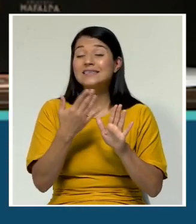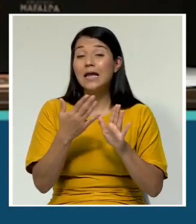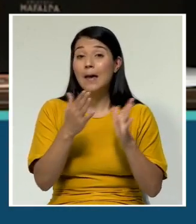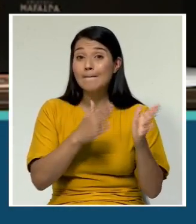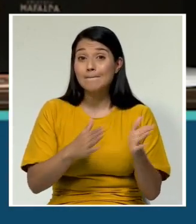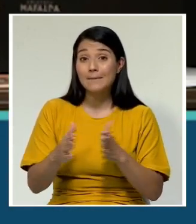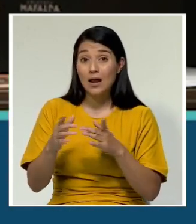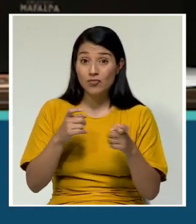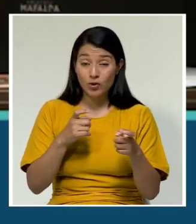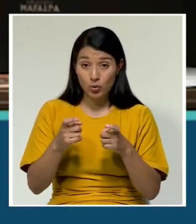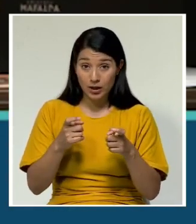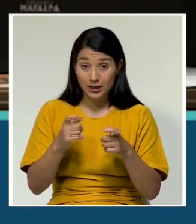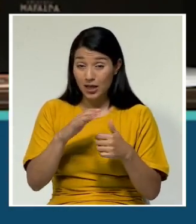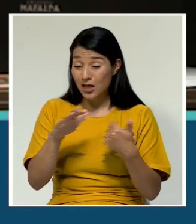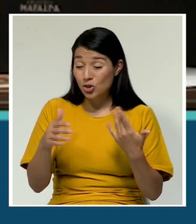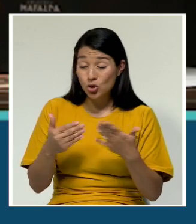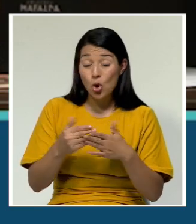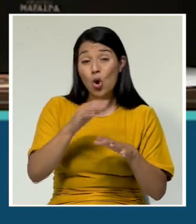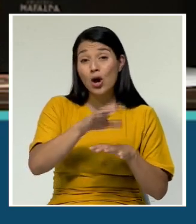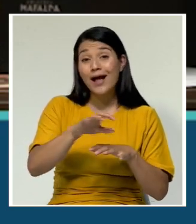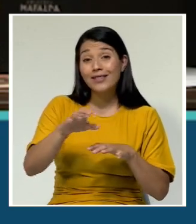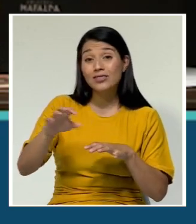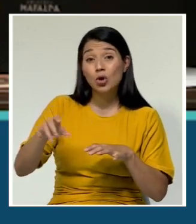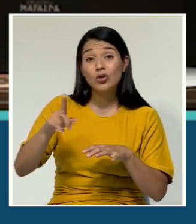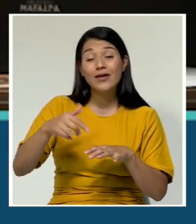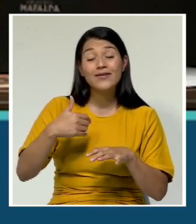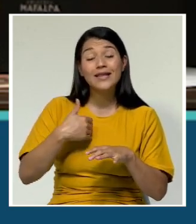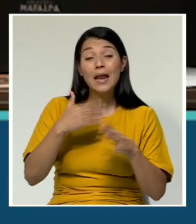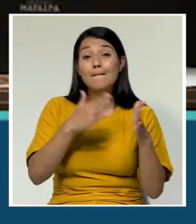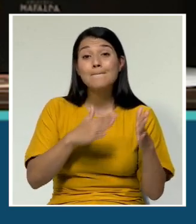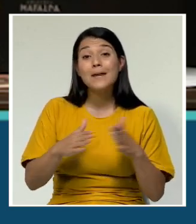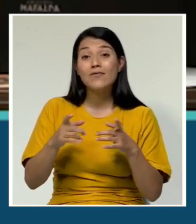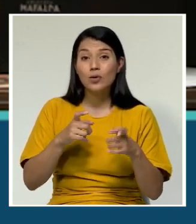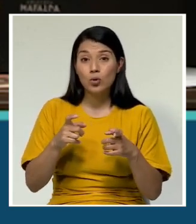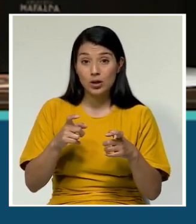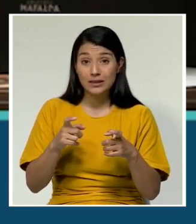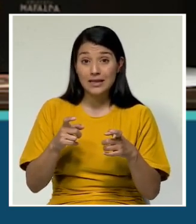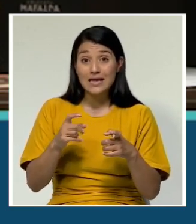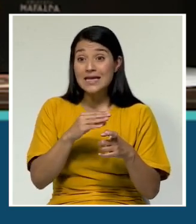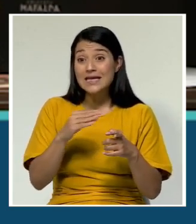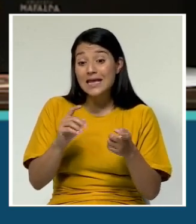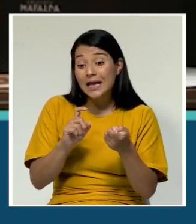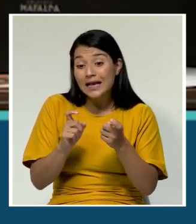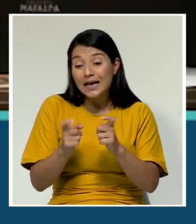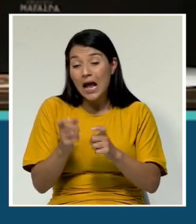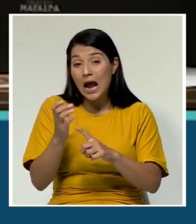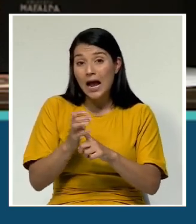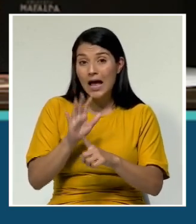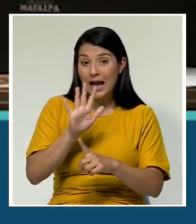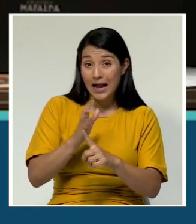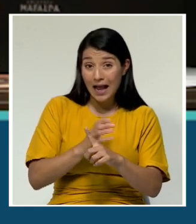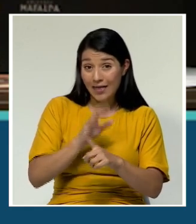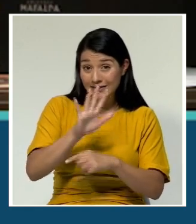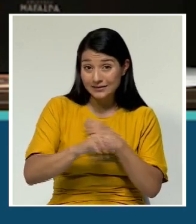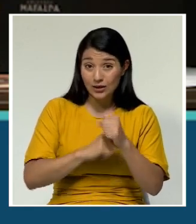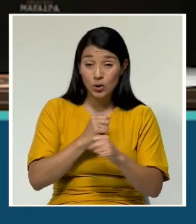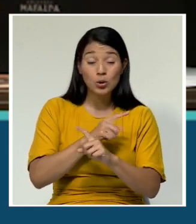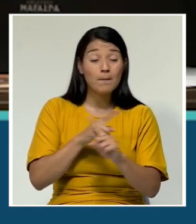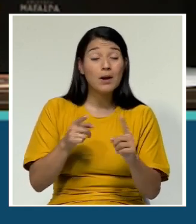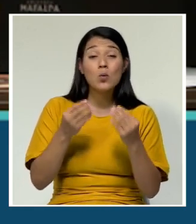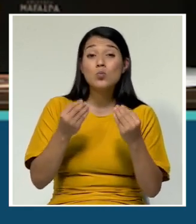conservación y mantenimiento deben hacerlo por niveles de servicio, no solamente colocar una capa asfáltica y ya con eso se les paga. Personas